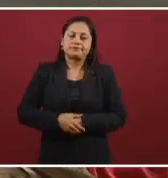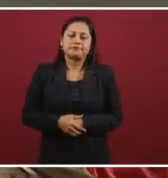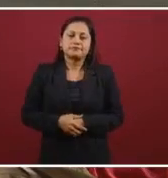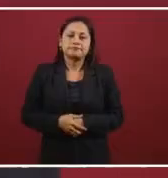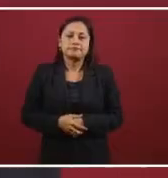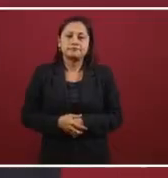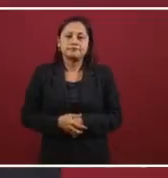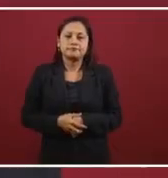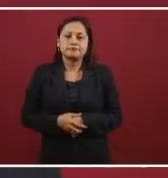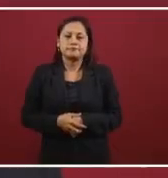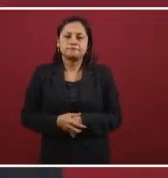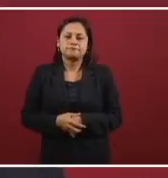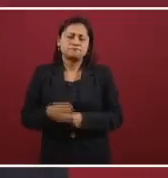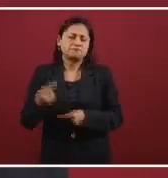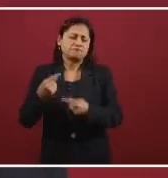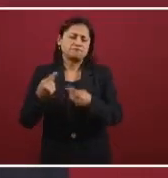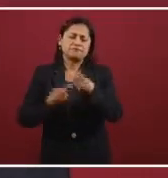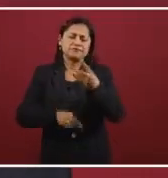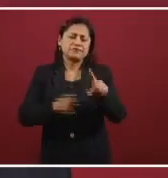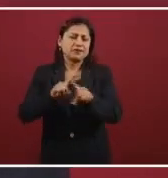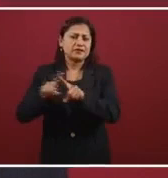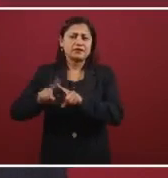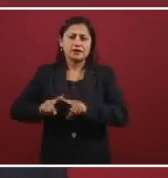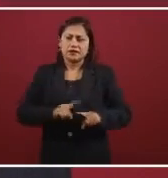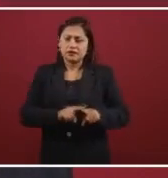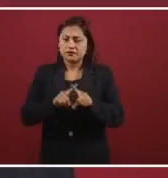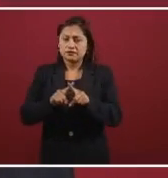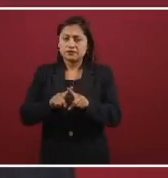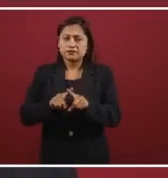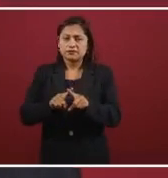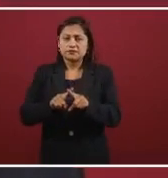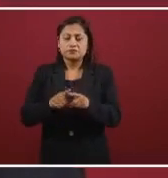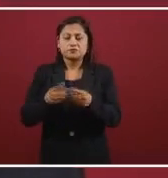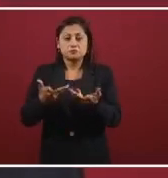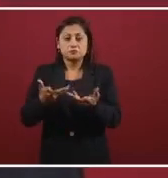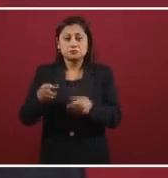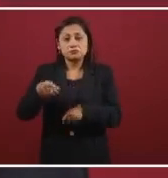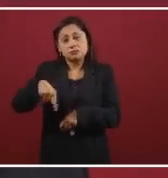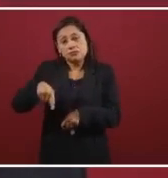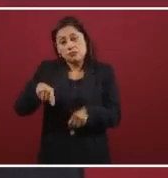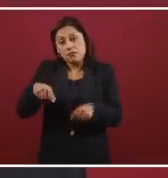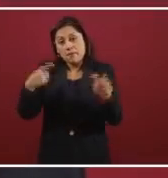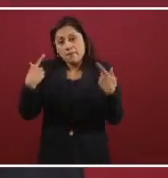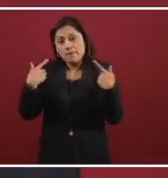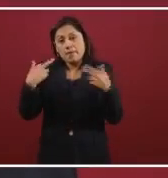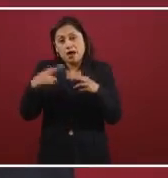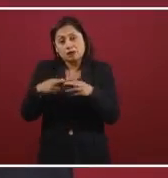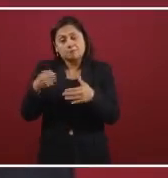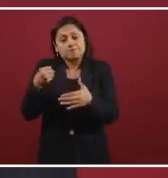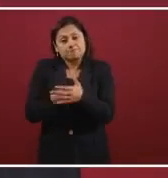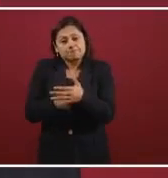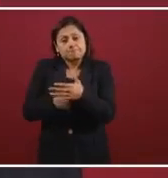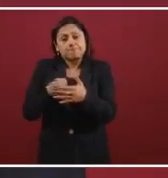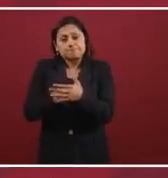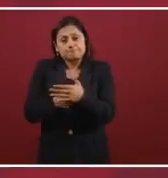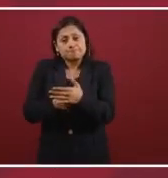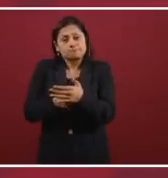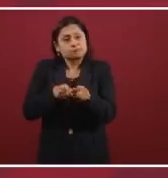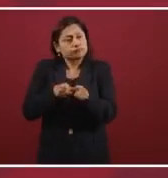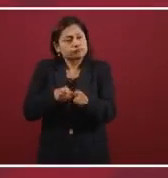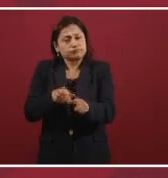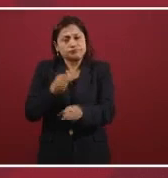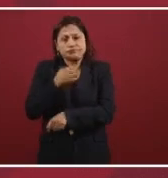Y se luchó porque se mantuvieran las escuelas. Bueno, ahora